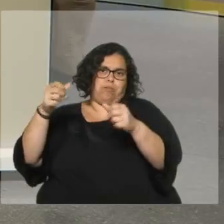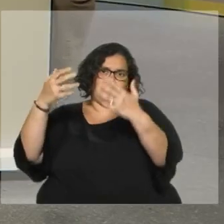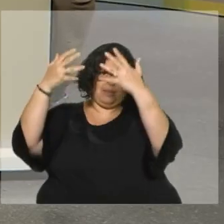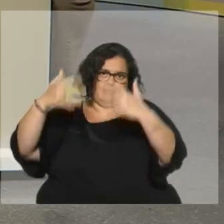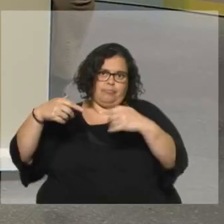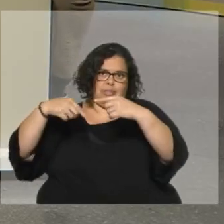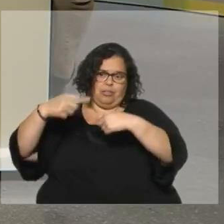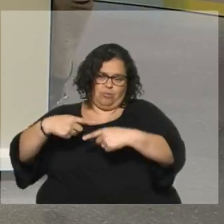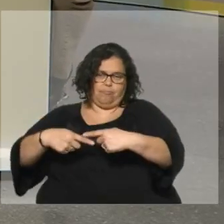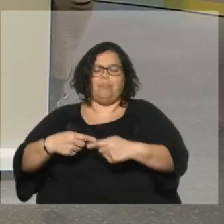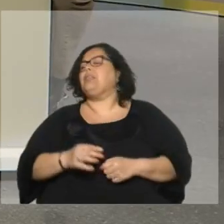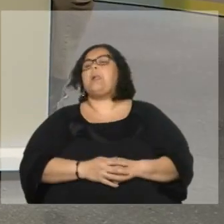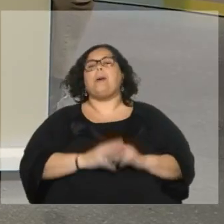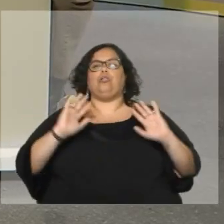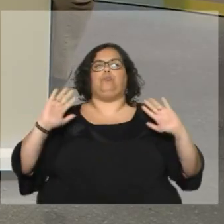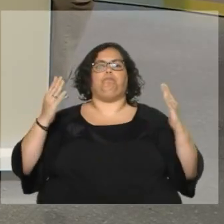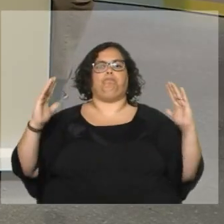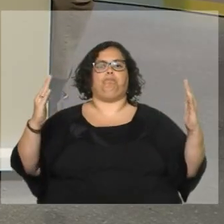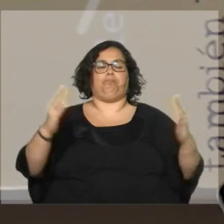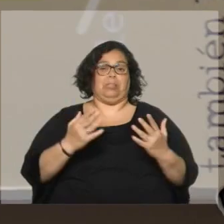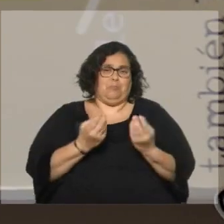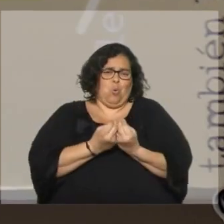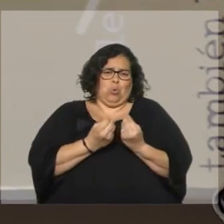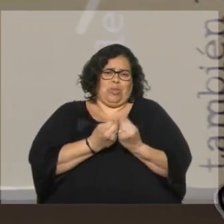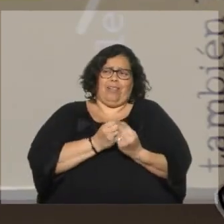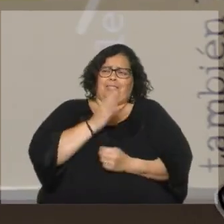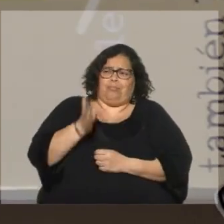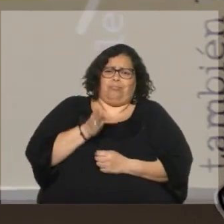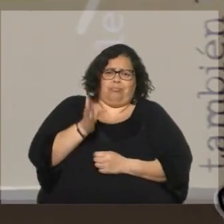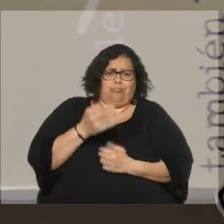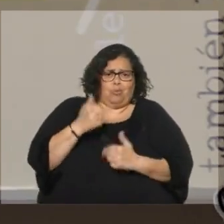desconocido, ¿no? Sí, ¿cuántas veces hemos pasado por ahí? Es un mundo y no lo hemos visto.